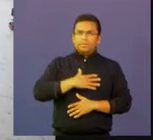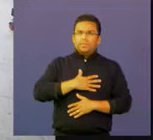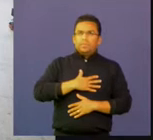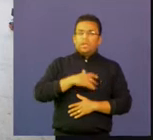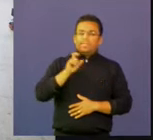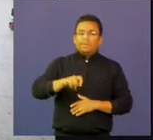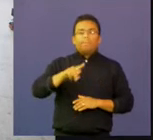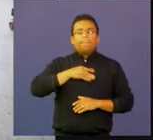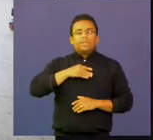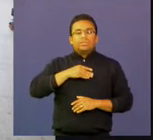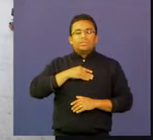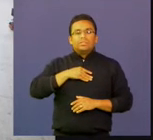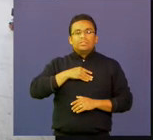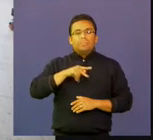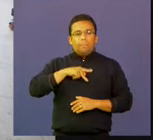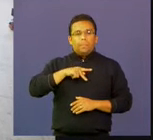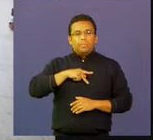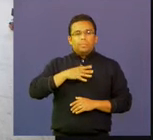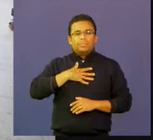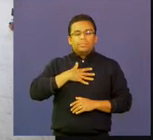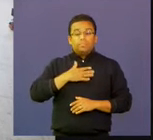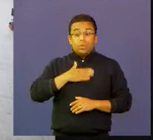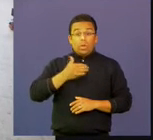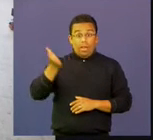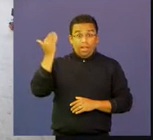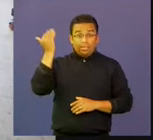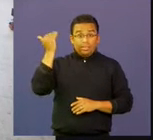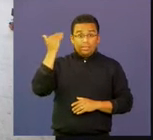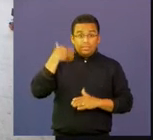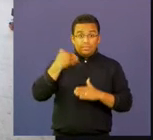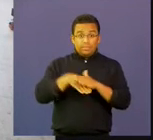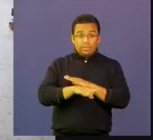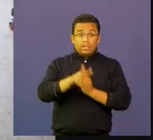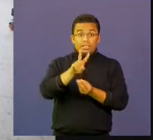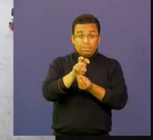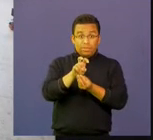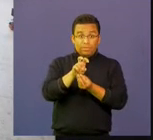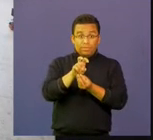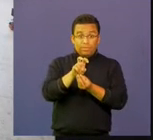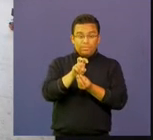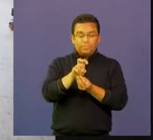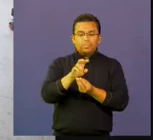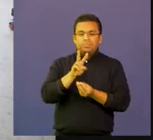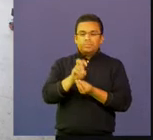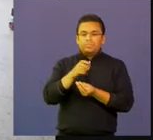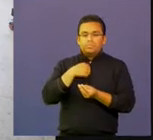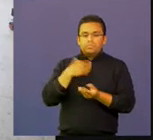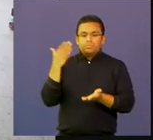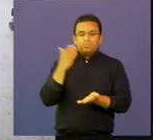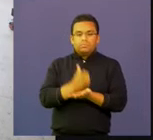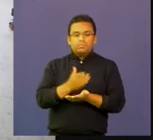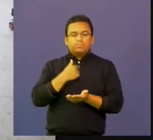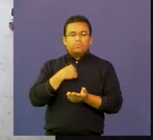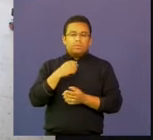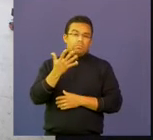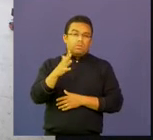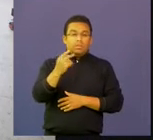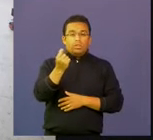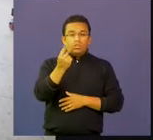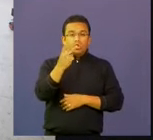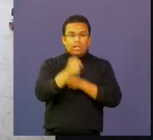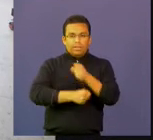personal. Yo, cuando entré a séptimo, estaba en séptimo, tenía unos 12